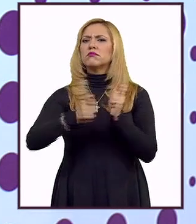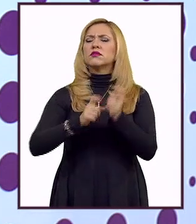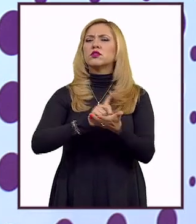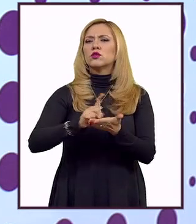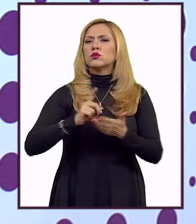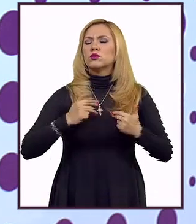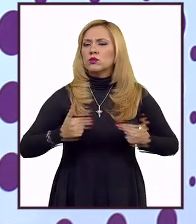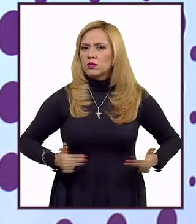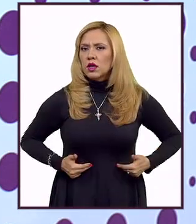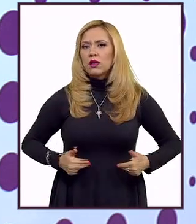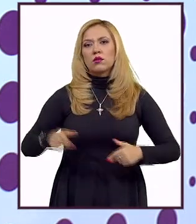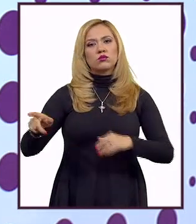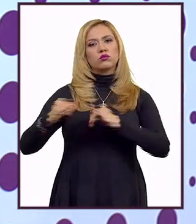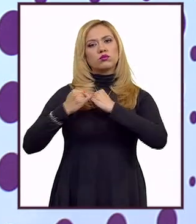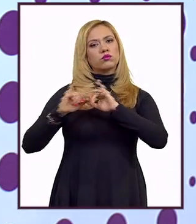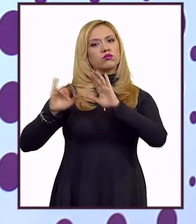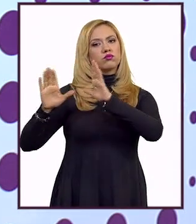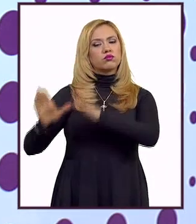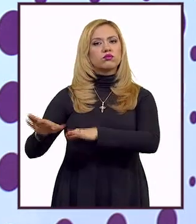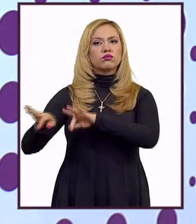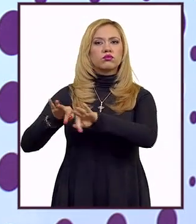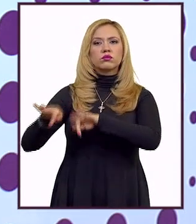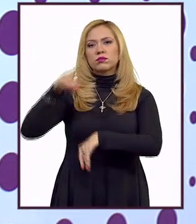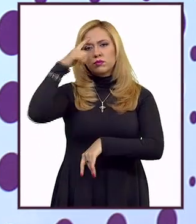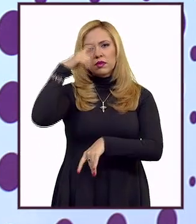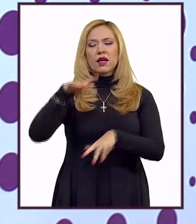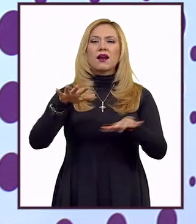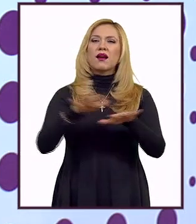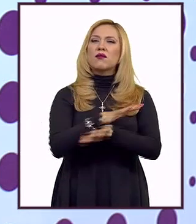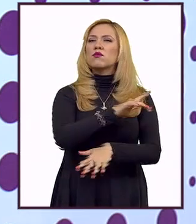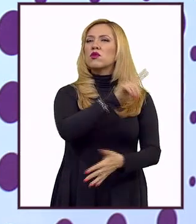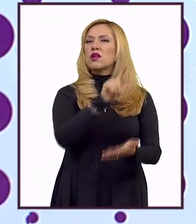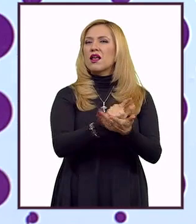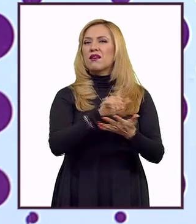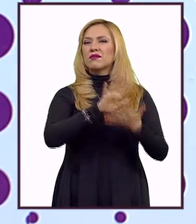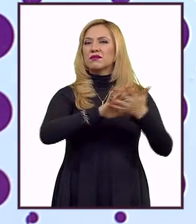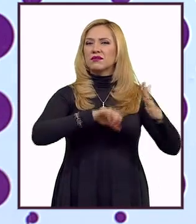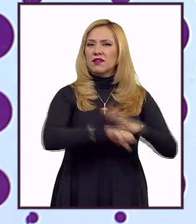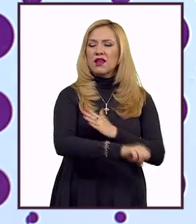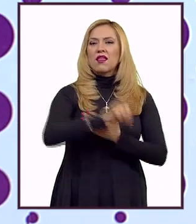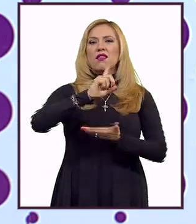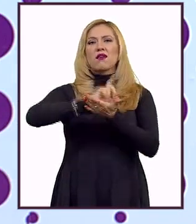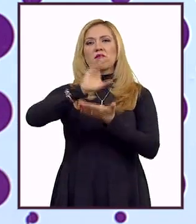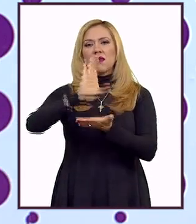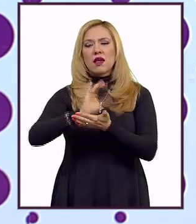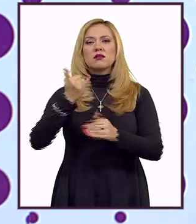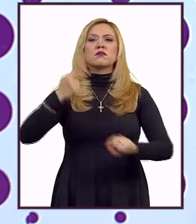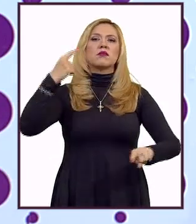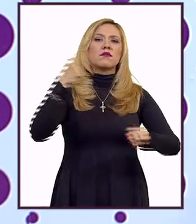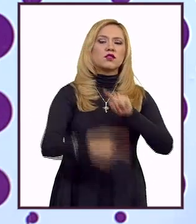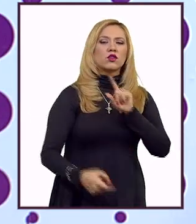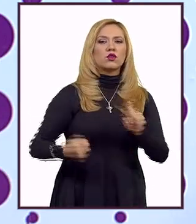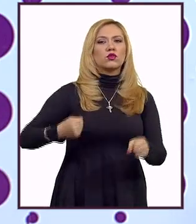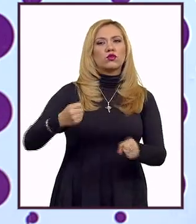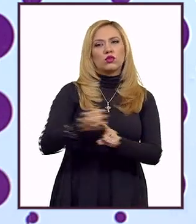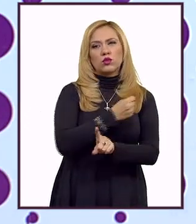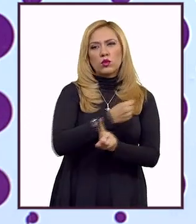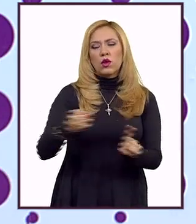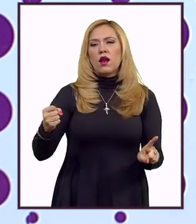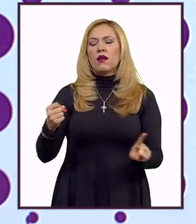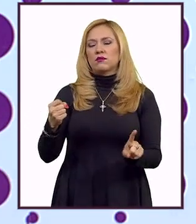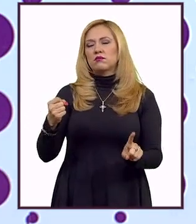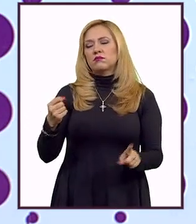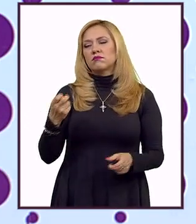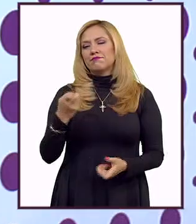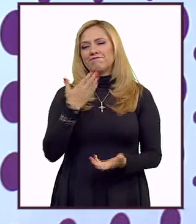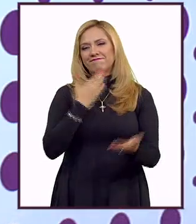consultora independiente en temas relativos a la reforma penitenciaria, discapacidad y prevención de la tortura y malos tratos. Bienvenida. Muchas